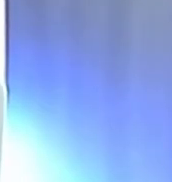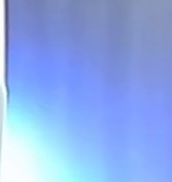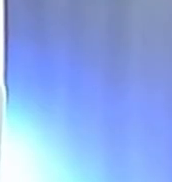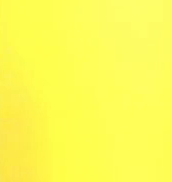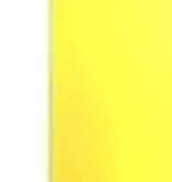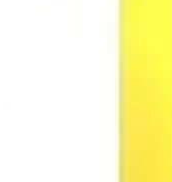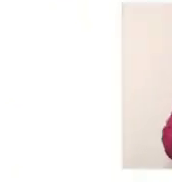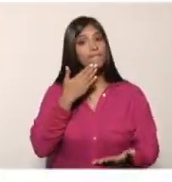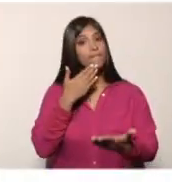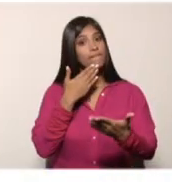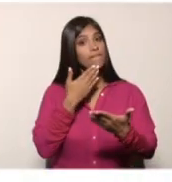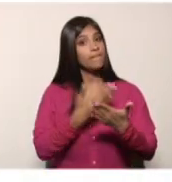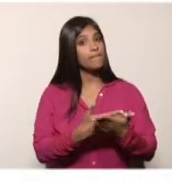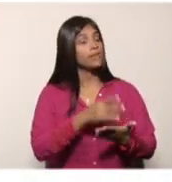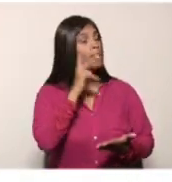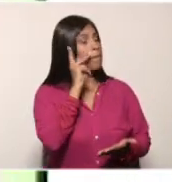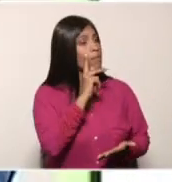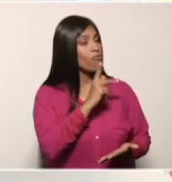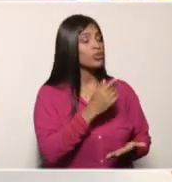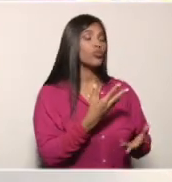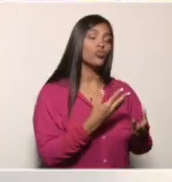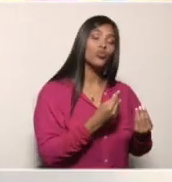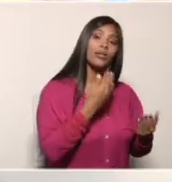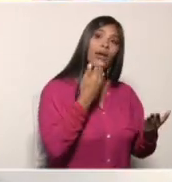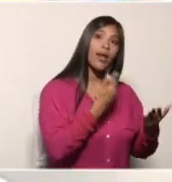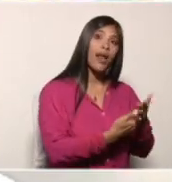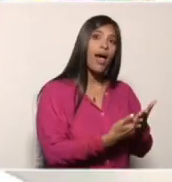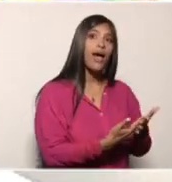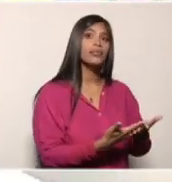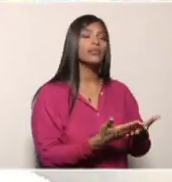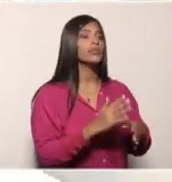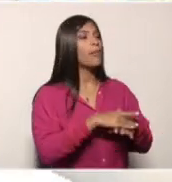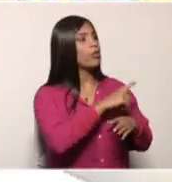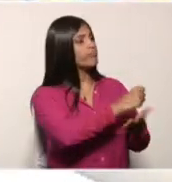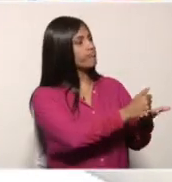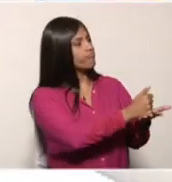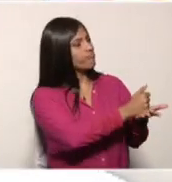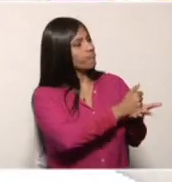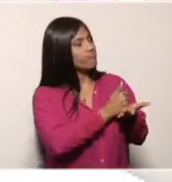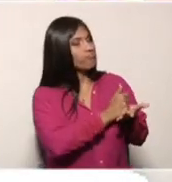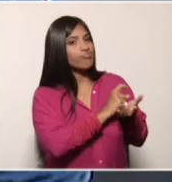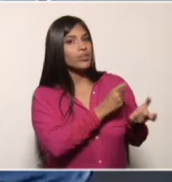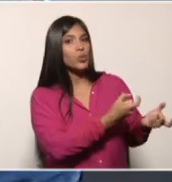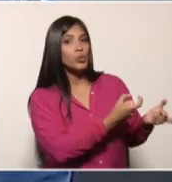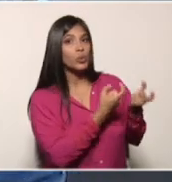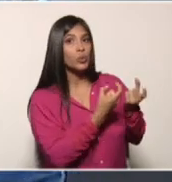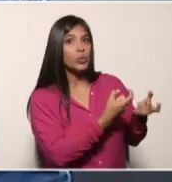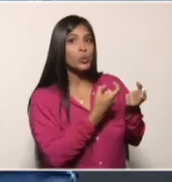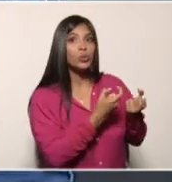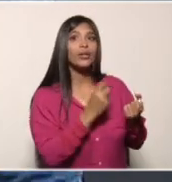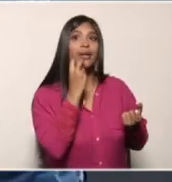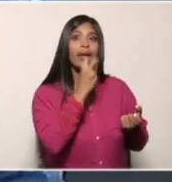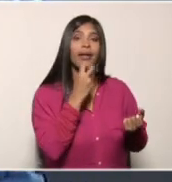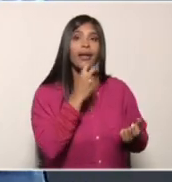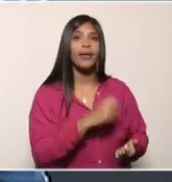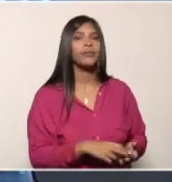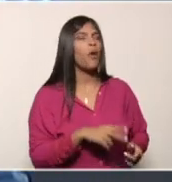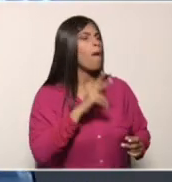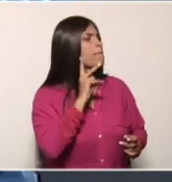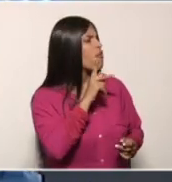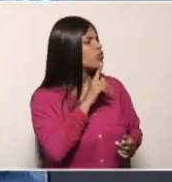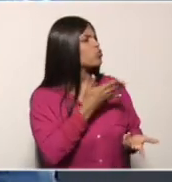Muchísimas gracias al profesor Arturo Jiménez, uno de los profesores que nos acompañó en esta área de formación tan importante como es el inglés. Profe, entre